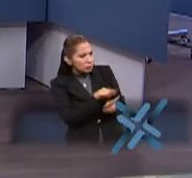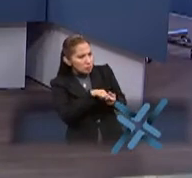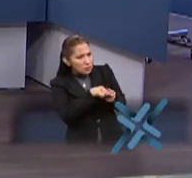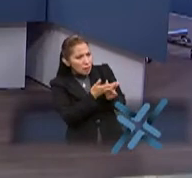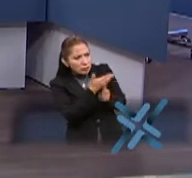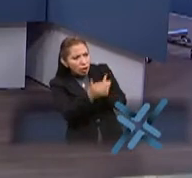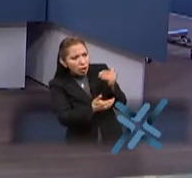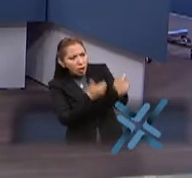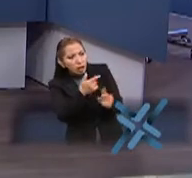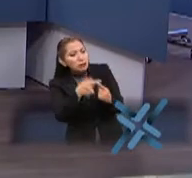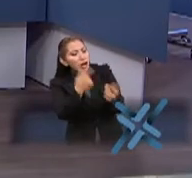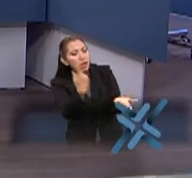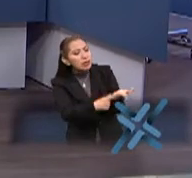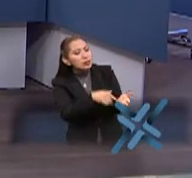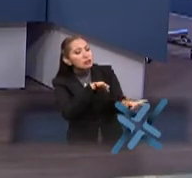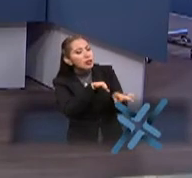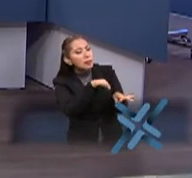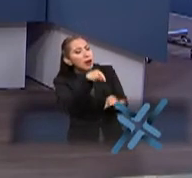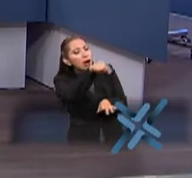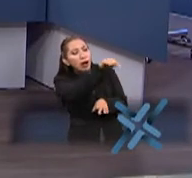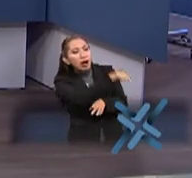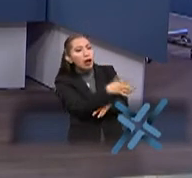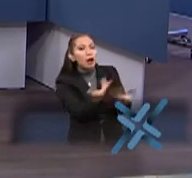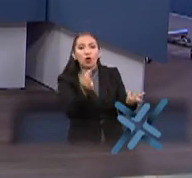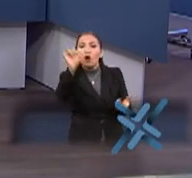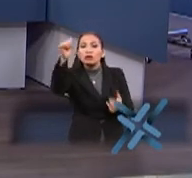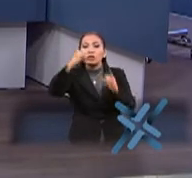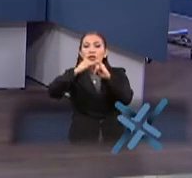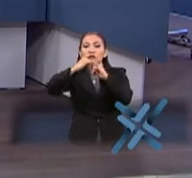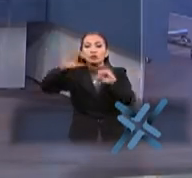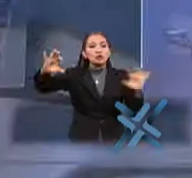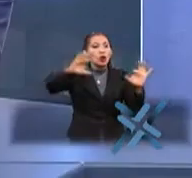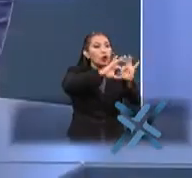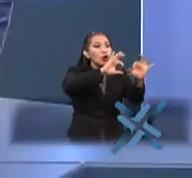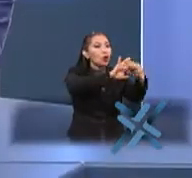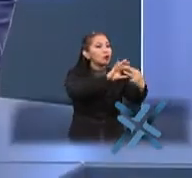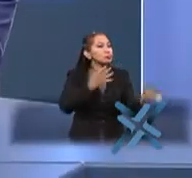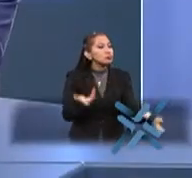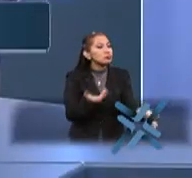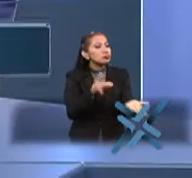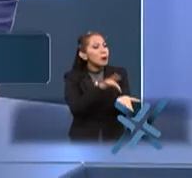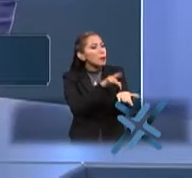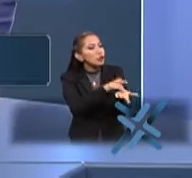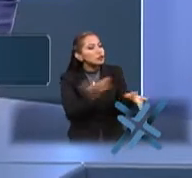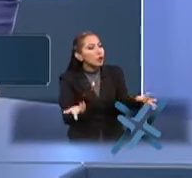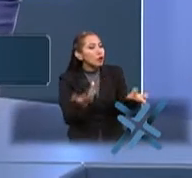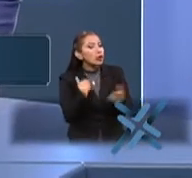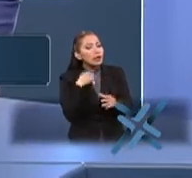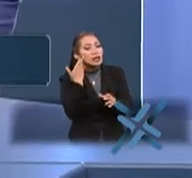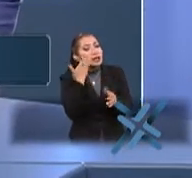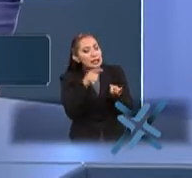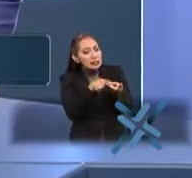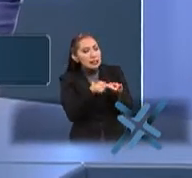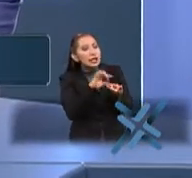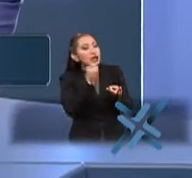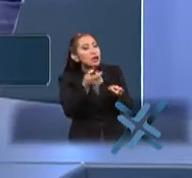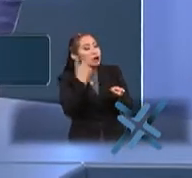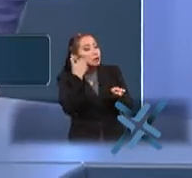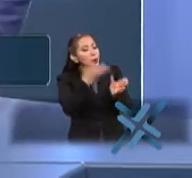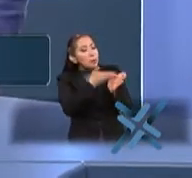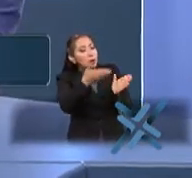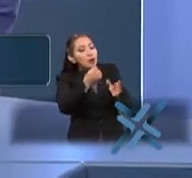quién más colaboran? Instancias de dentro del país como de fuera. Y finalmente, ¿cada cuándo están generando ustedes